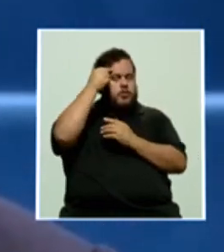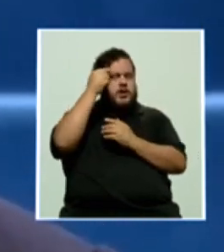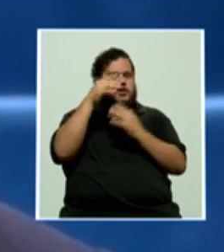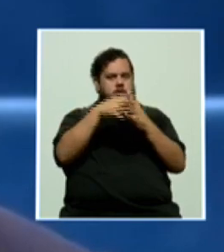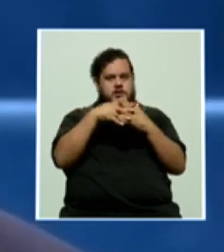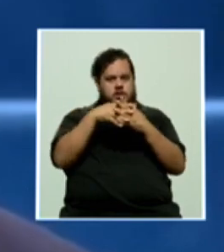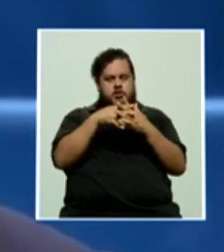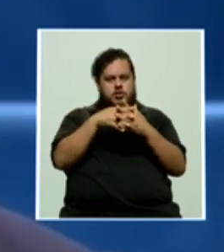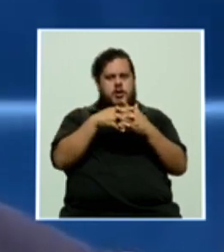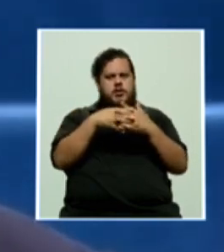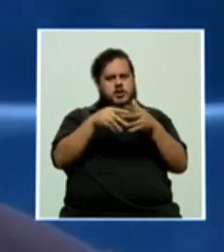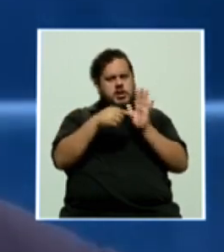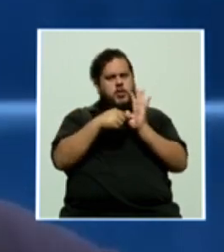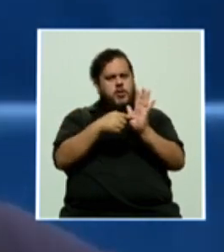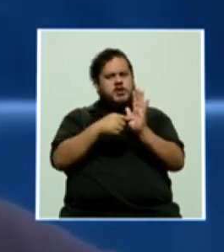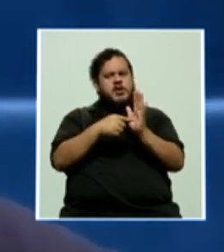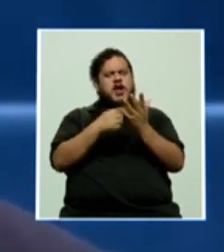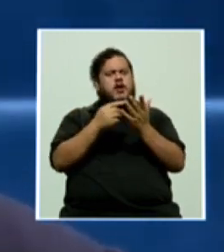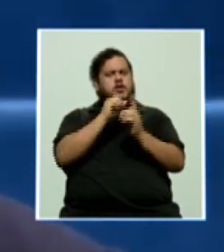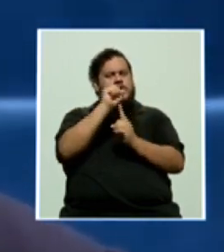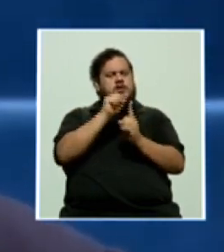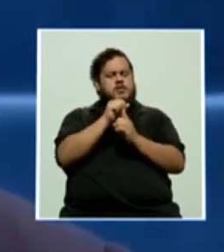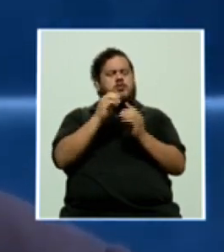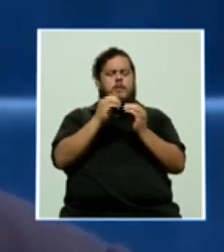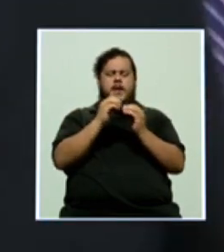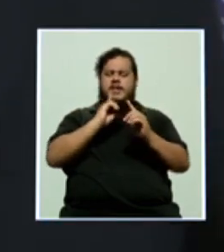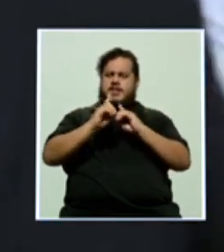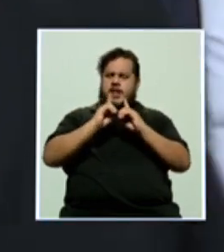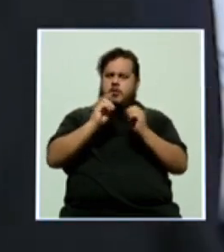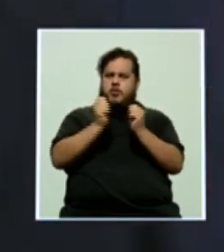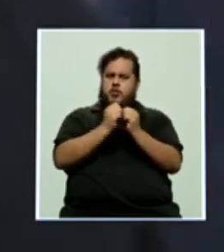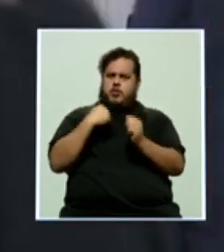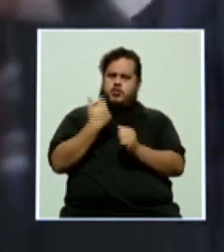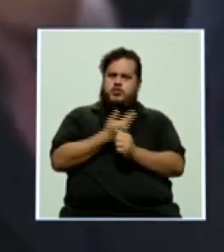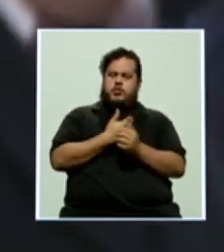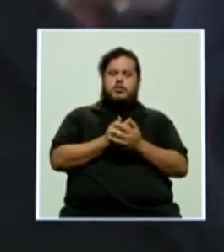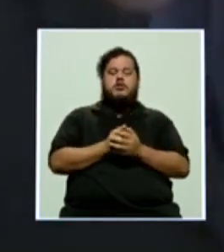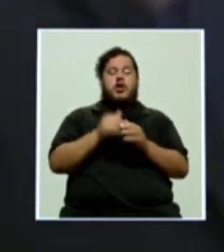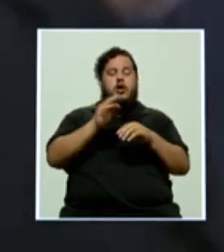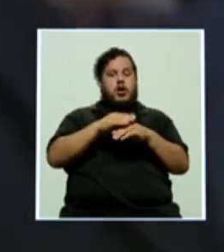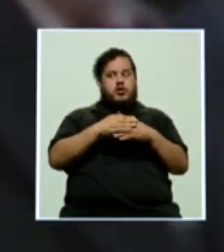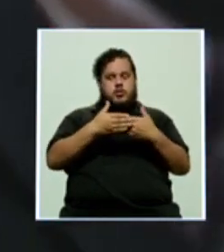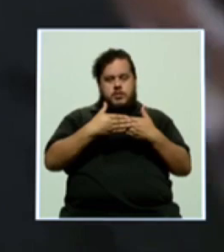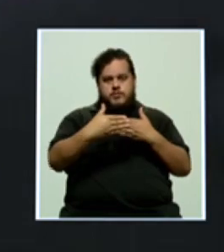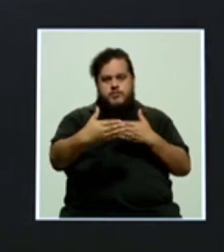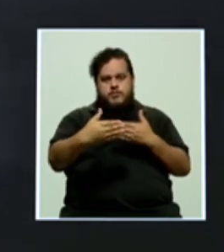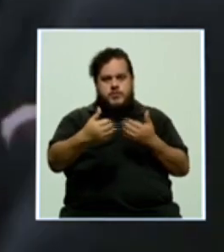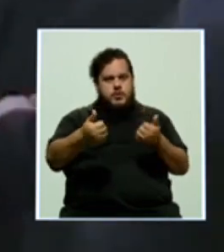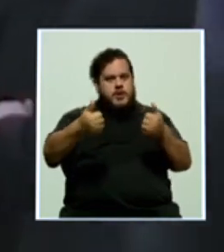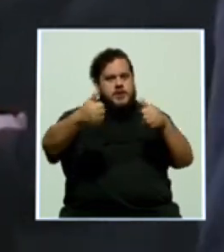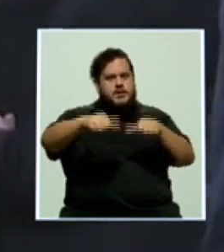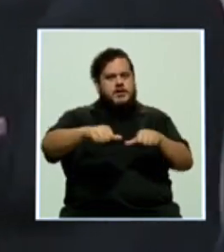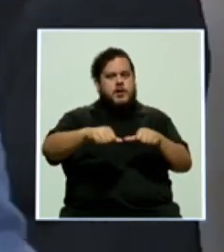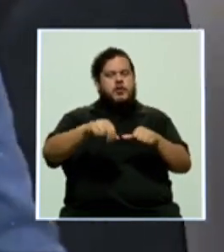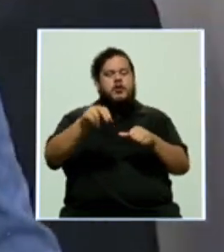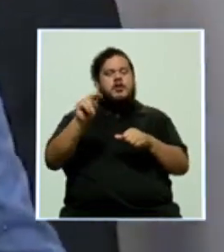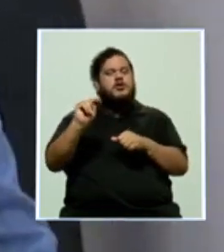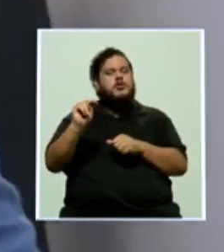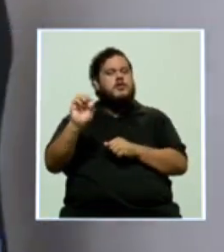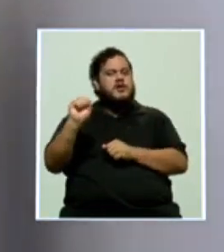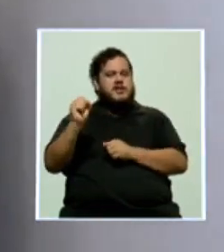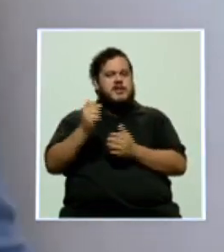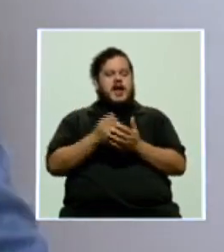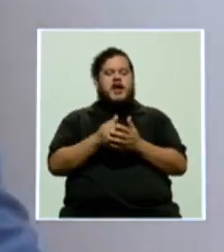una posición más constructiva en el diálogo con nosotros sobre la prolongación del Tratado de New START que limita los